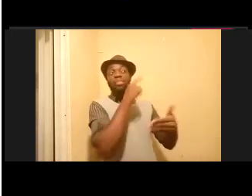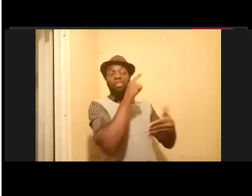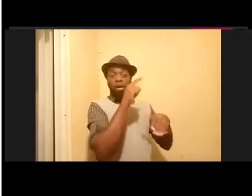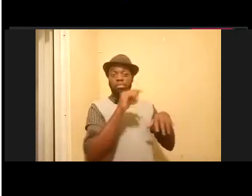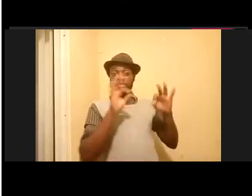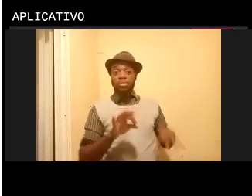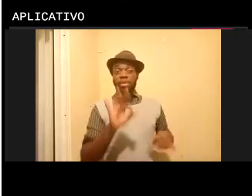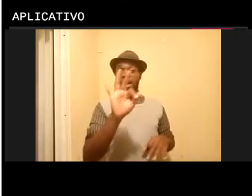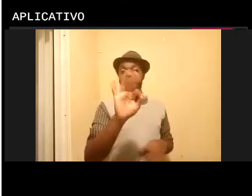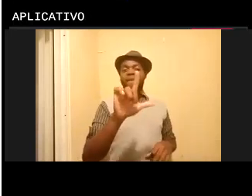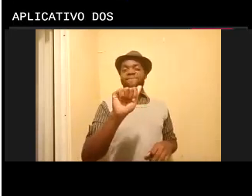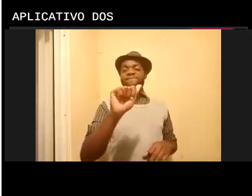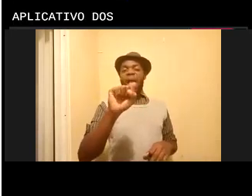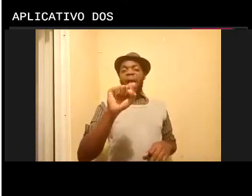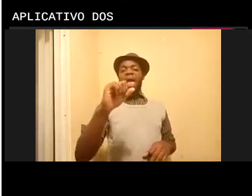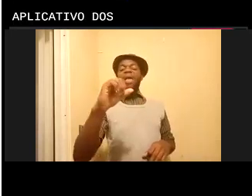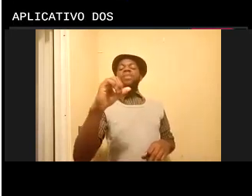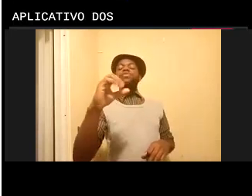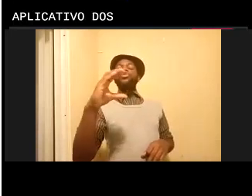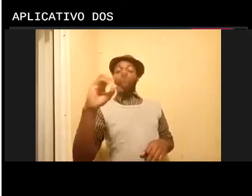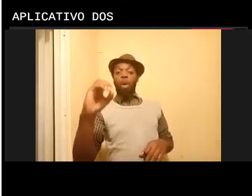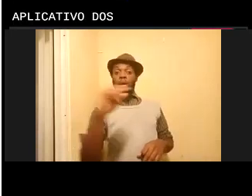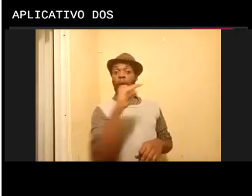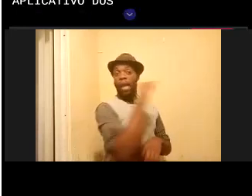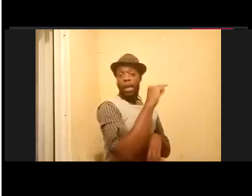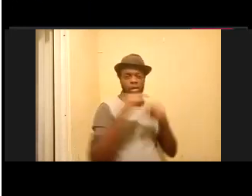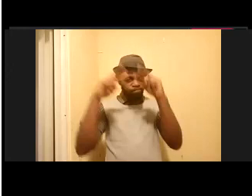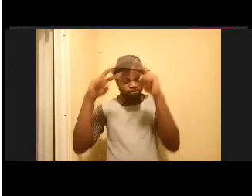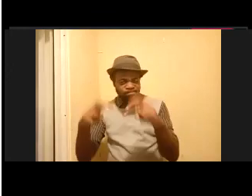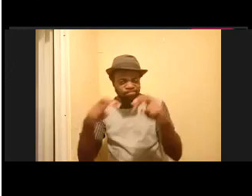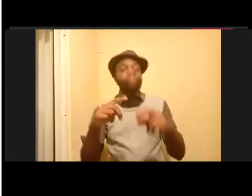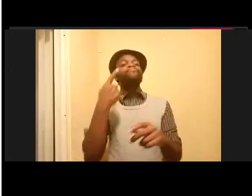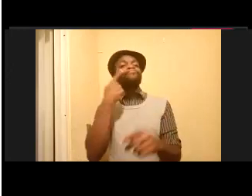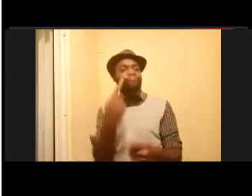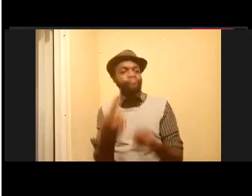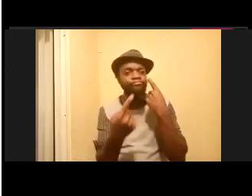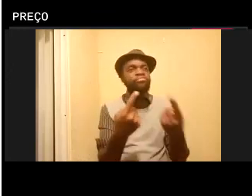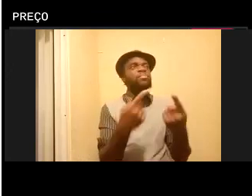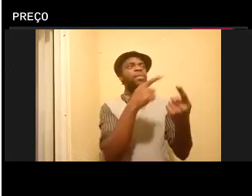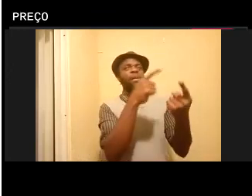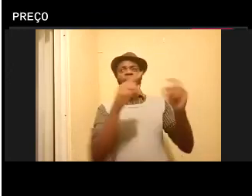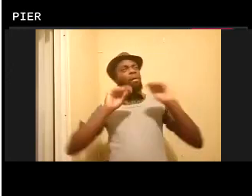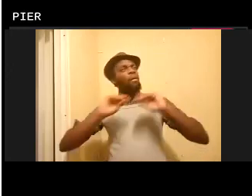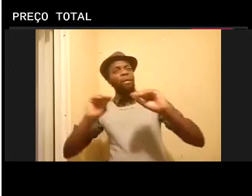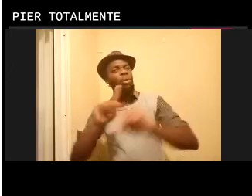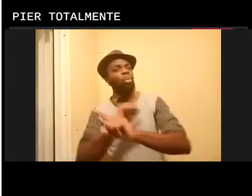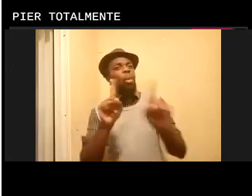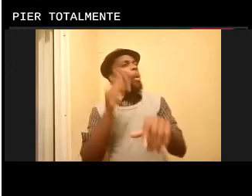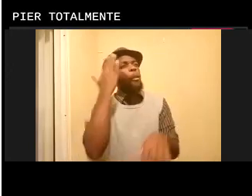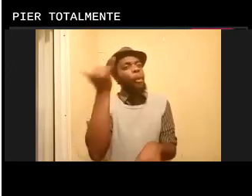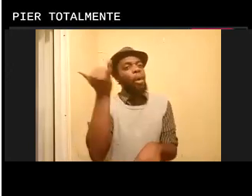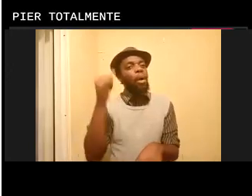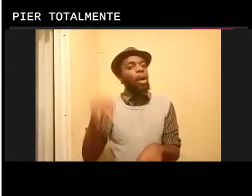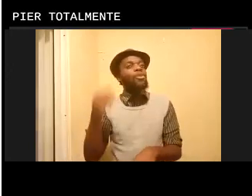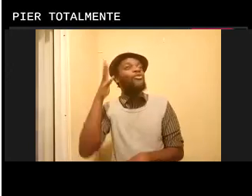CLACSO, y a mí me dejó totalmente sorprendido, pero no impresionado. Y es totalmente triste que